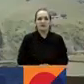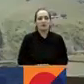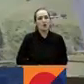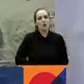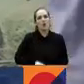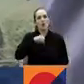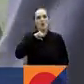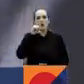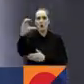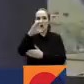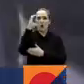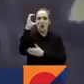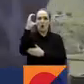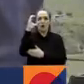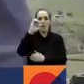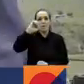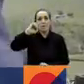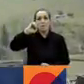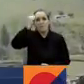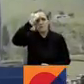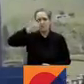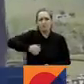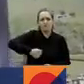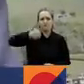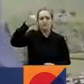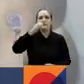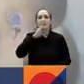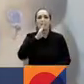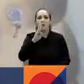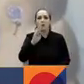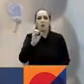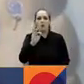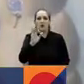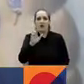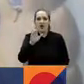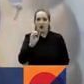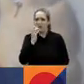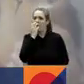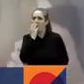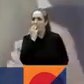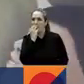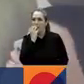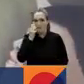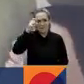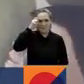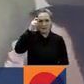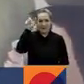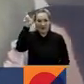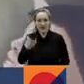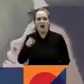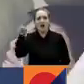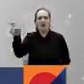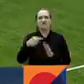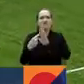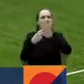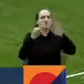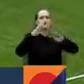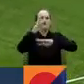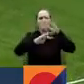el maestro Fernando Botero celebra 90 años de vida. El artista ha marcado la historia de Colombia y el mundo con el